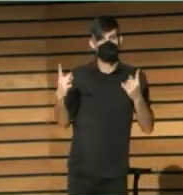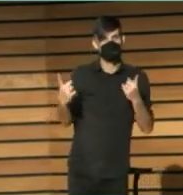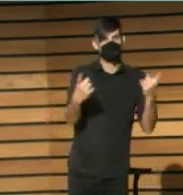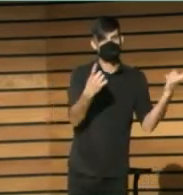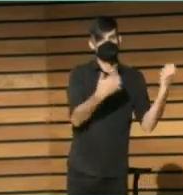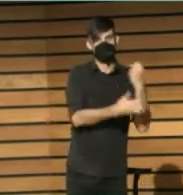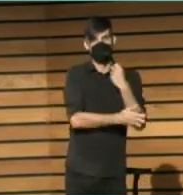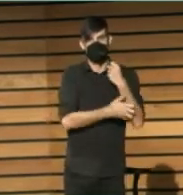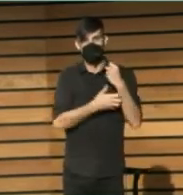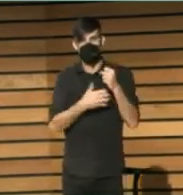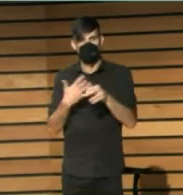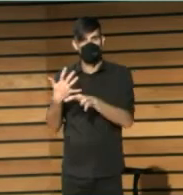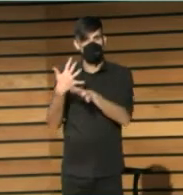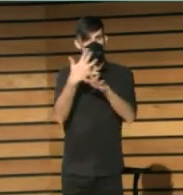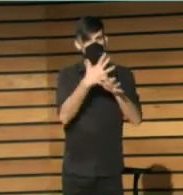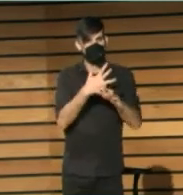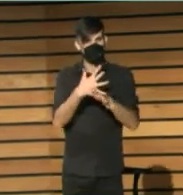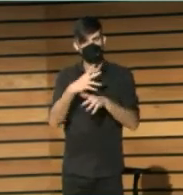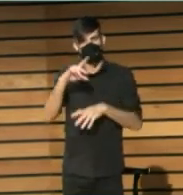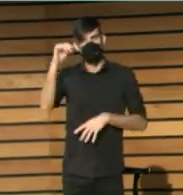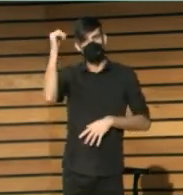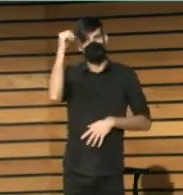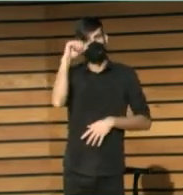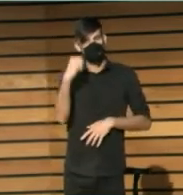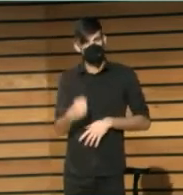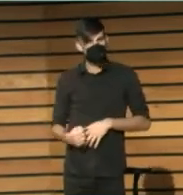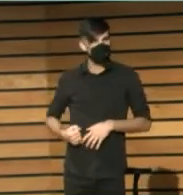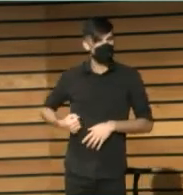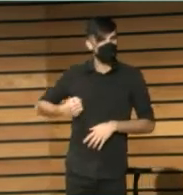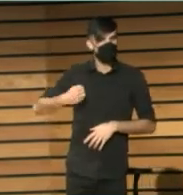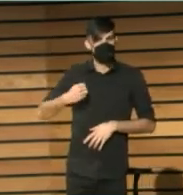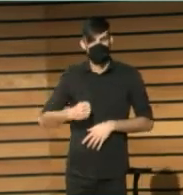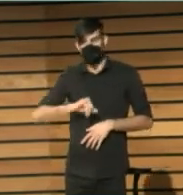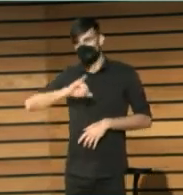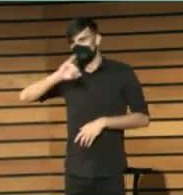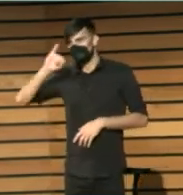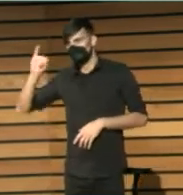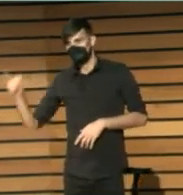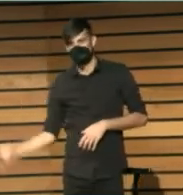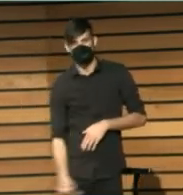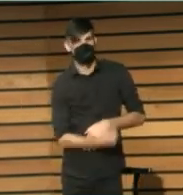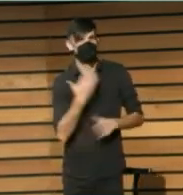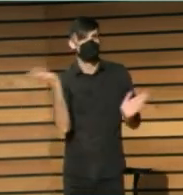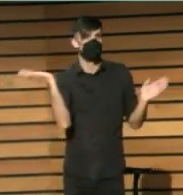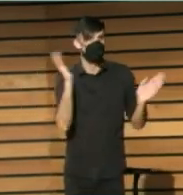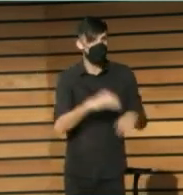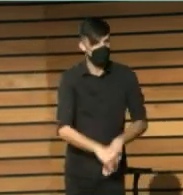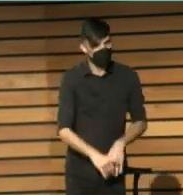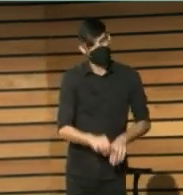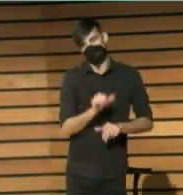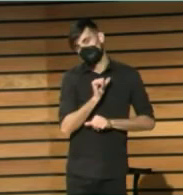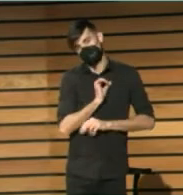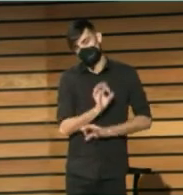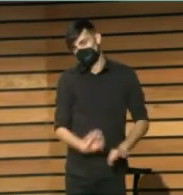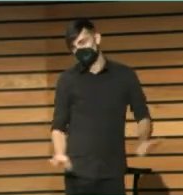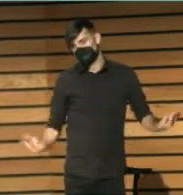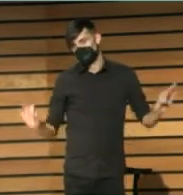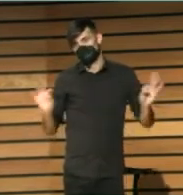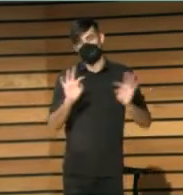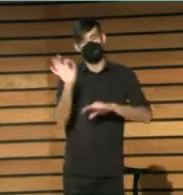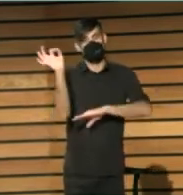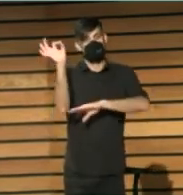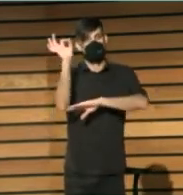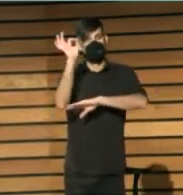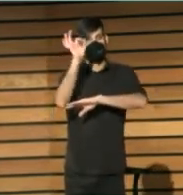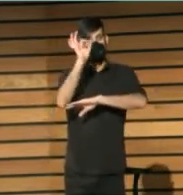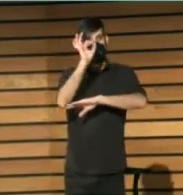mi padre volviendo del camino, cansado de no tener nada ni de esperarlo. Y al final de la jornada, la oscuridad